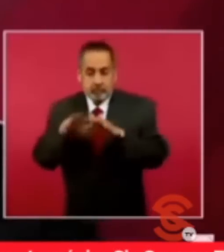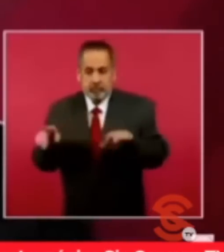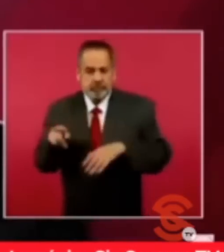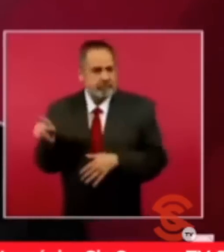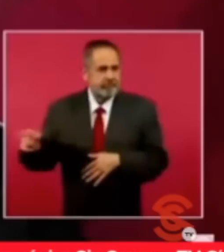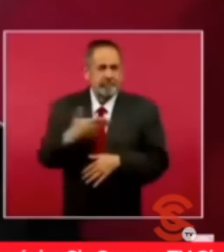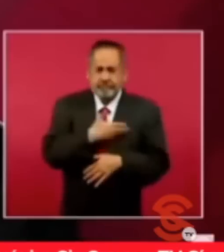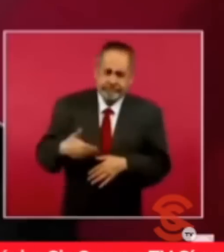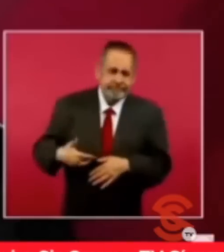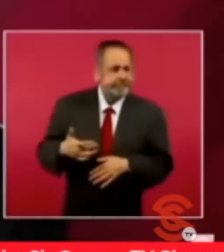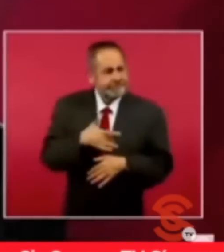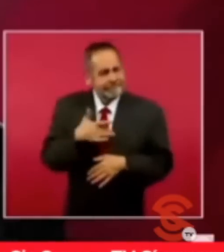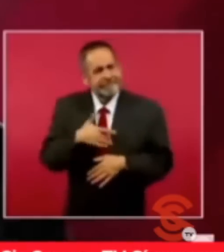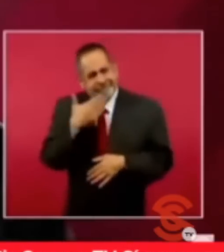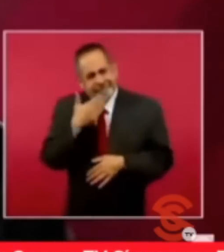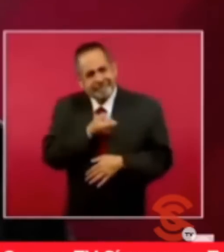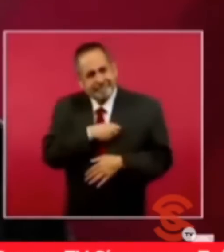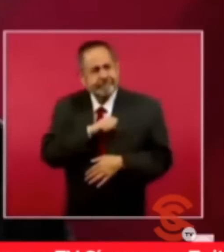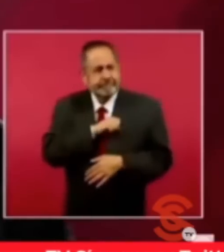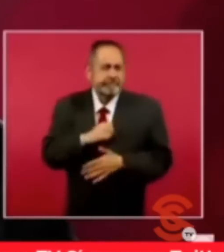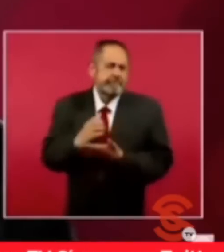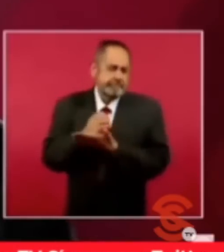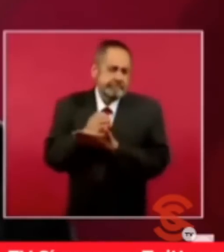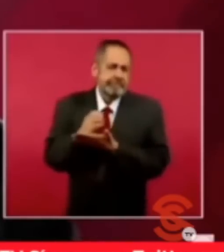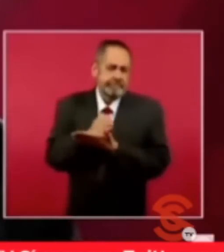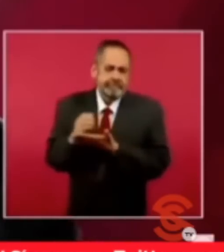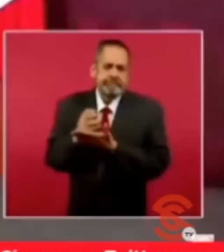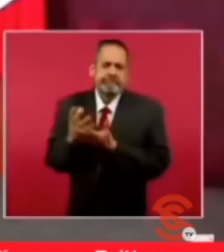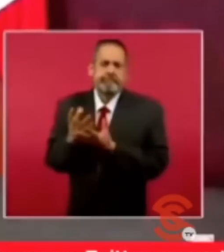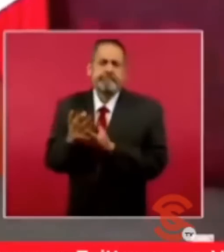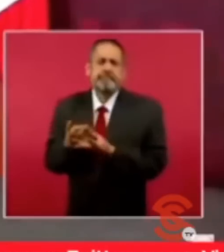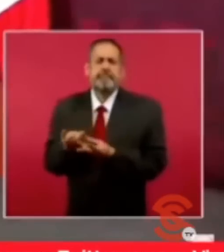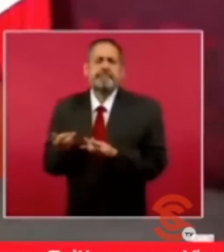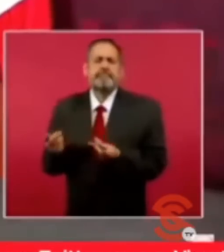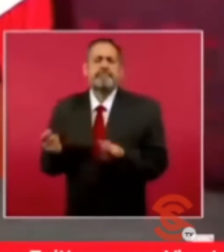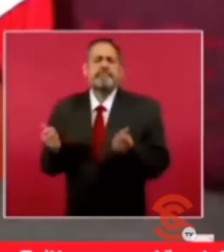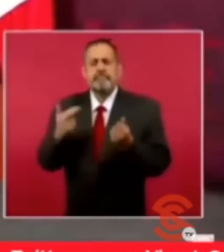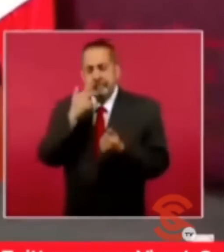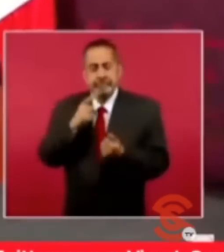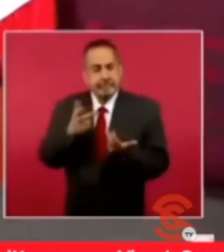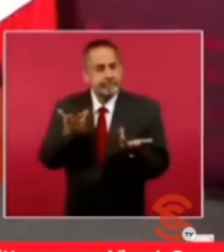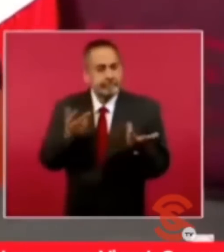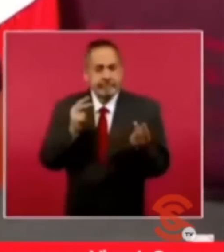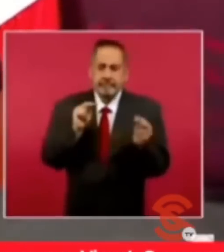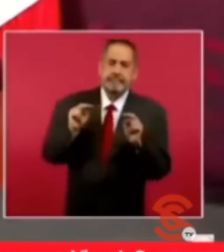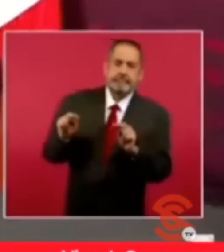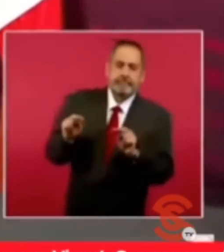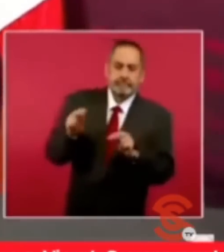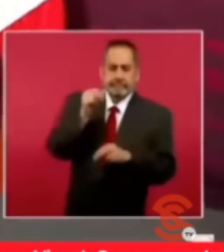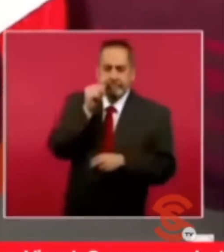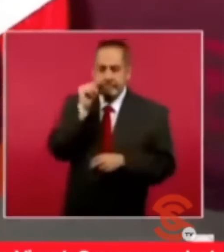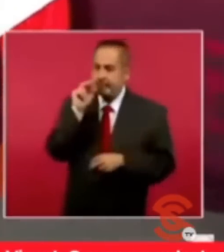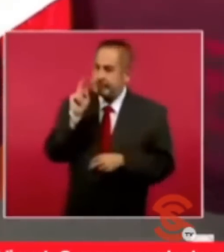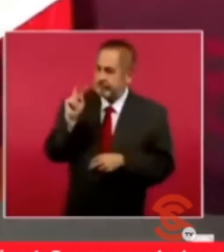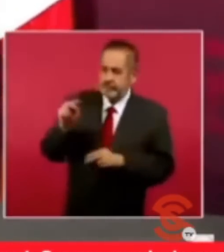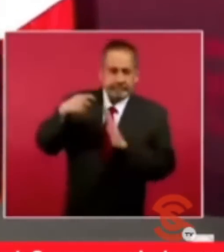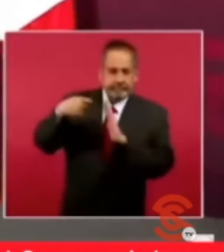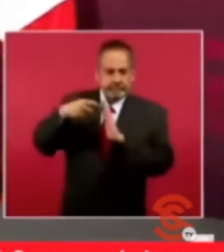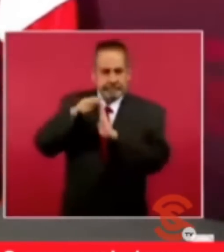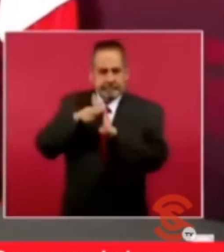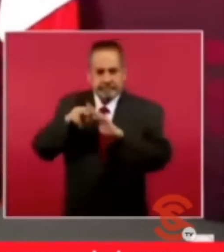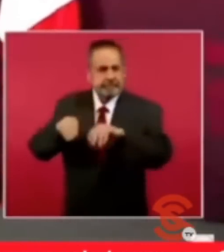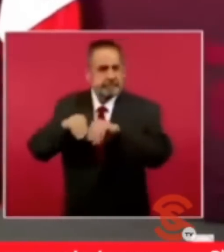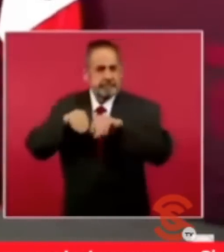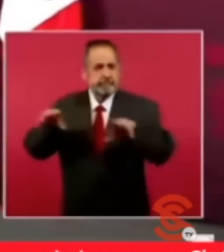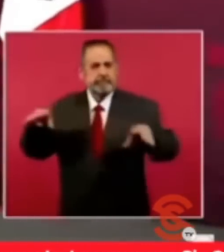está bien, está recuperándose ya plenamente. Tuvimos la oportunidad los mexicanos de verlo ayer en el